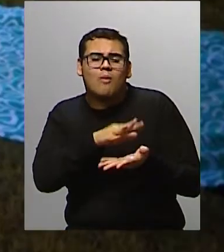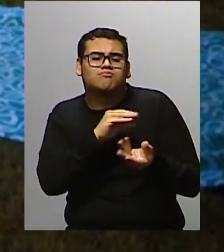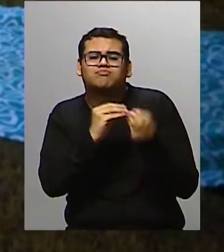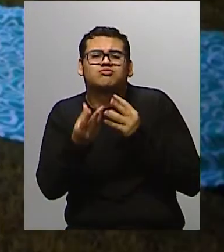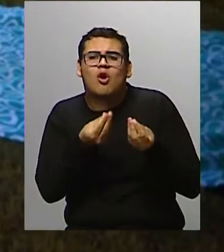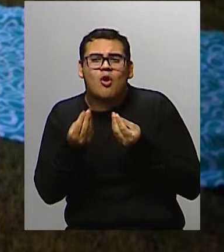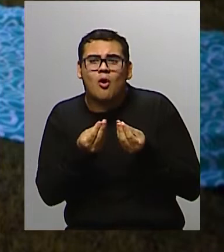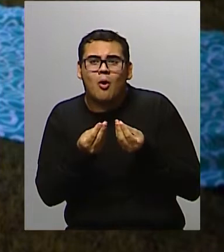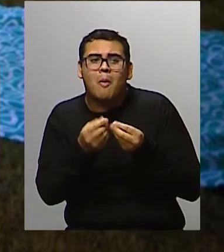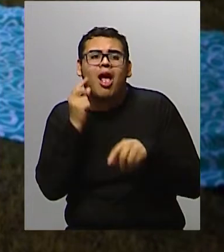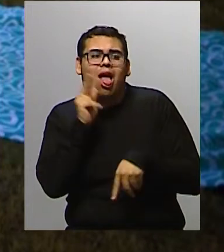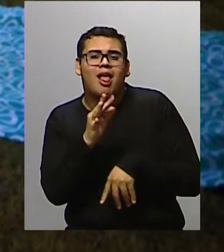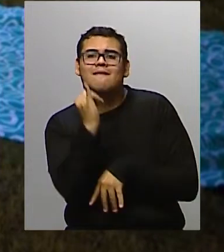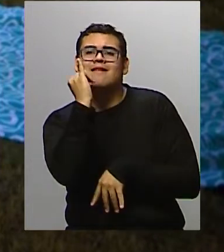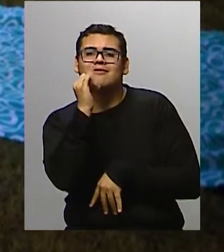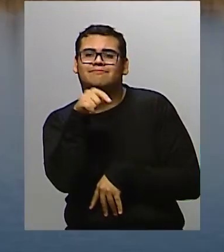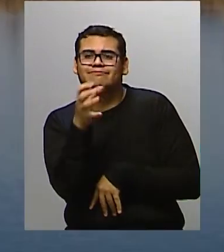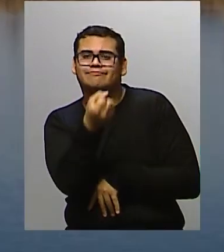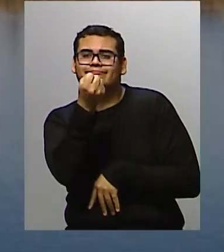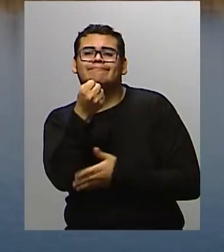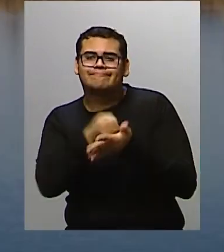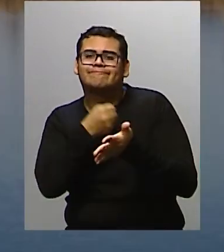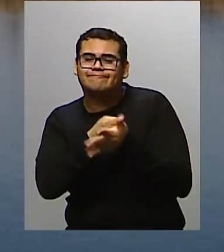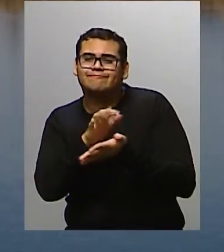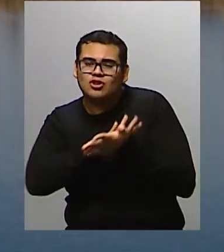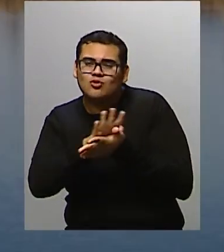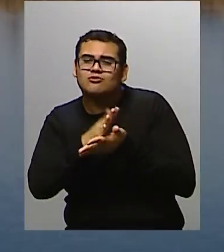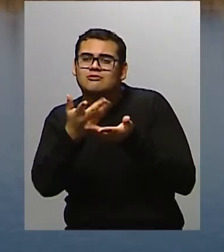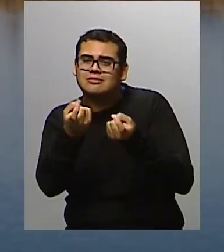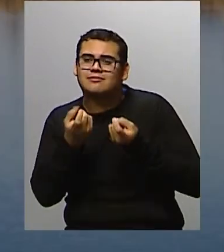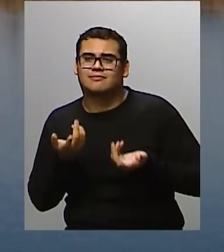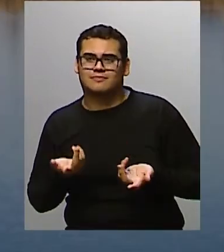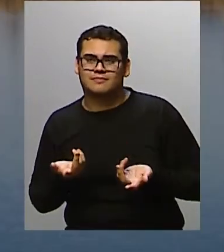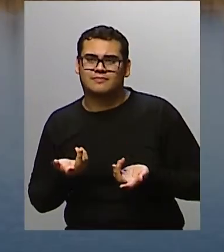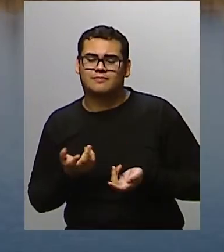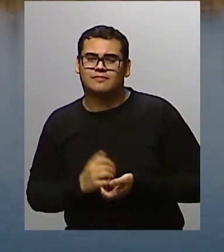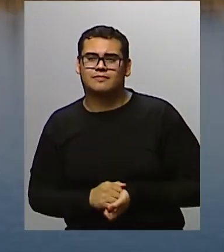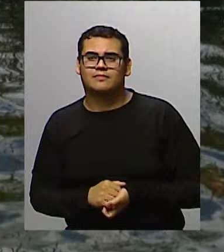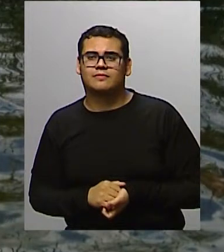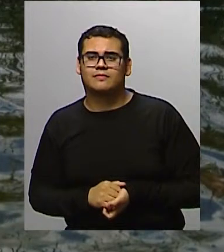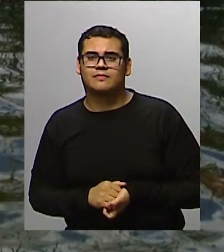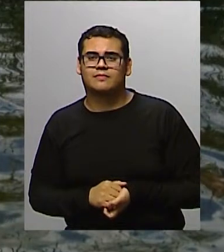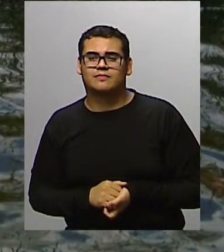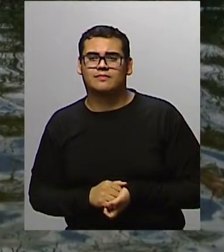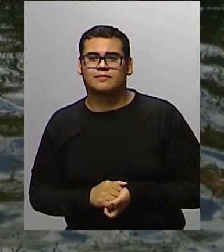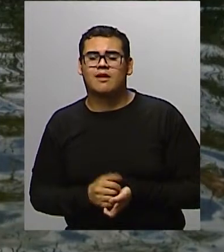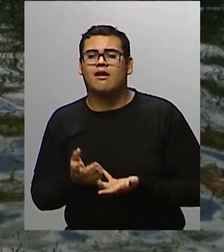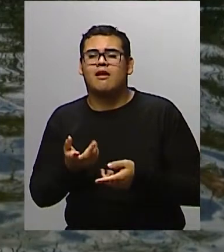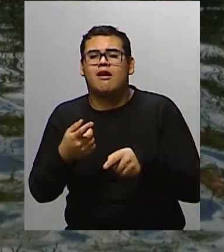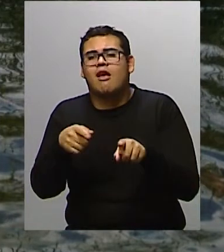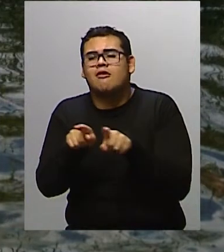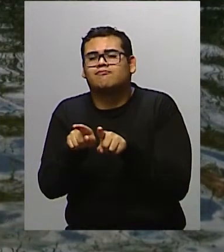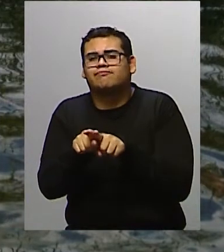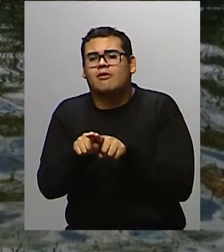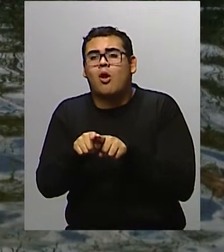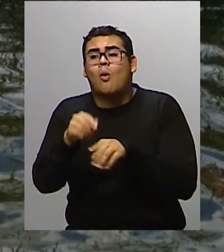a resolverlo, Y esto nos sirve para entender que lo mismo, de la misma forma habría que actuar con el resto